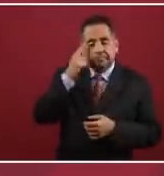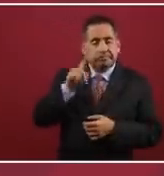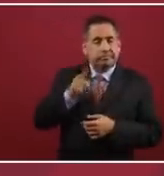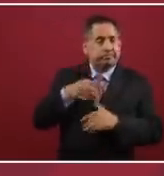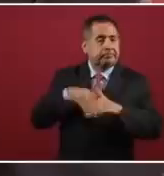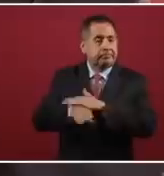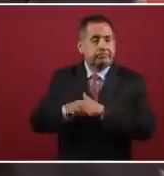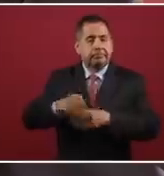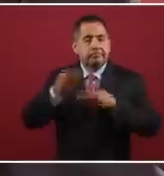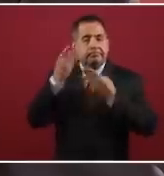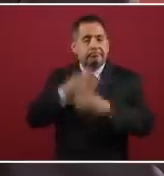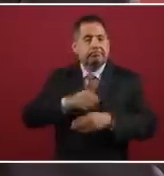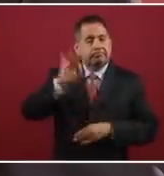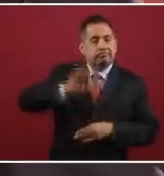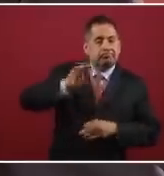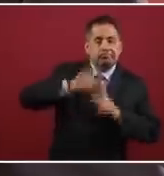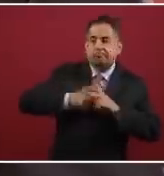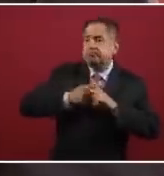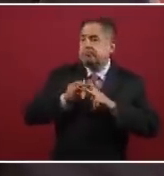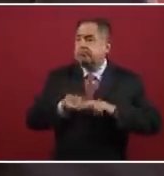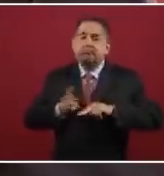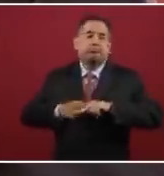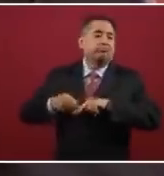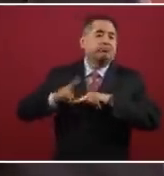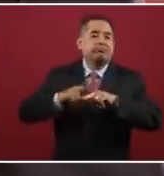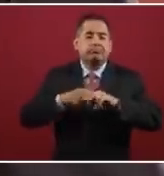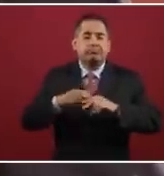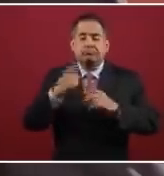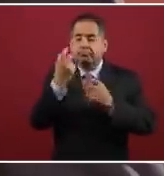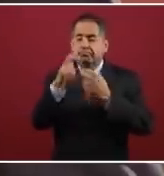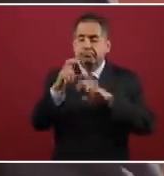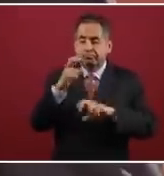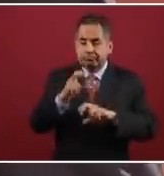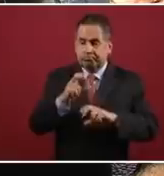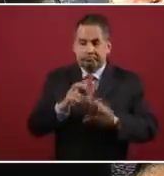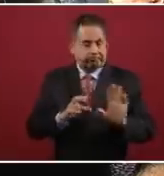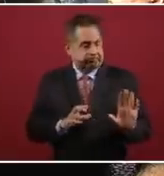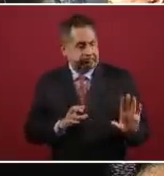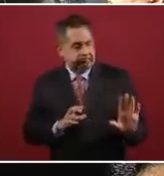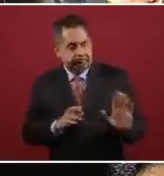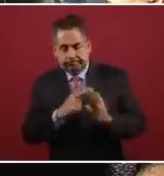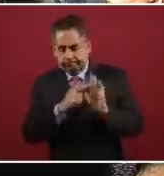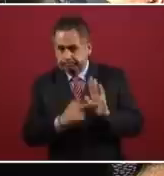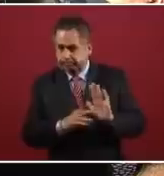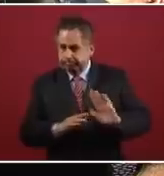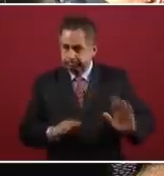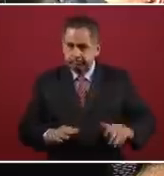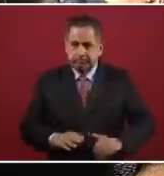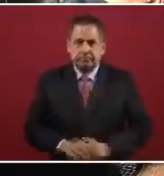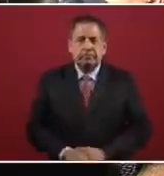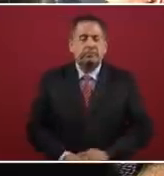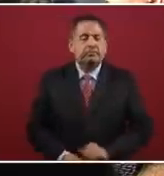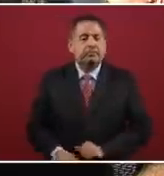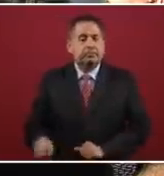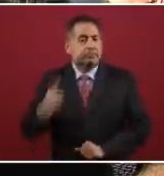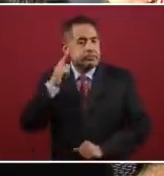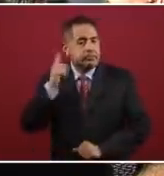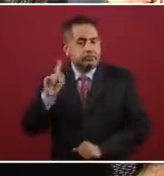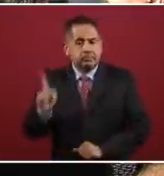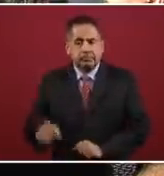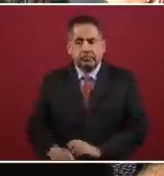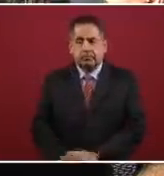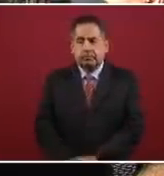especulación financiera. Entonces, todo eso se está reglamentando. Por eso ellos están están pidiendo si usted pudiera mandar